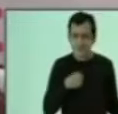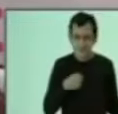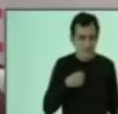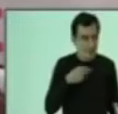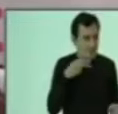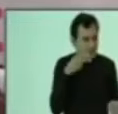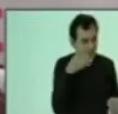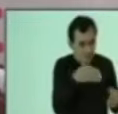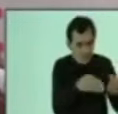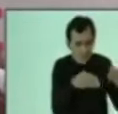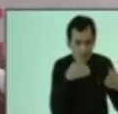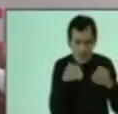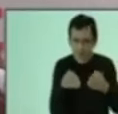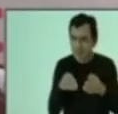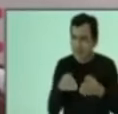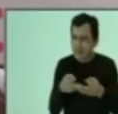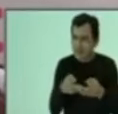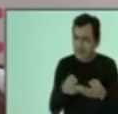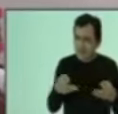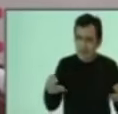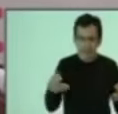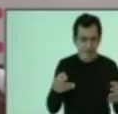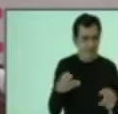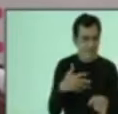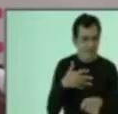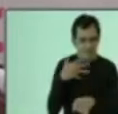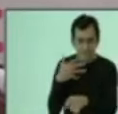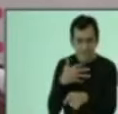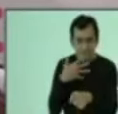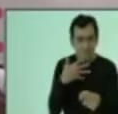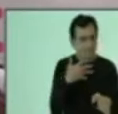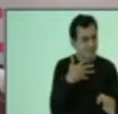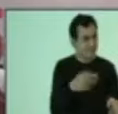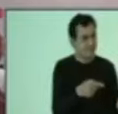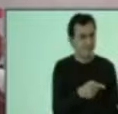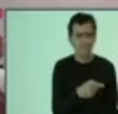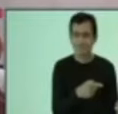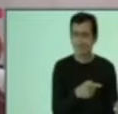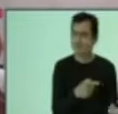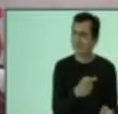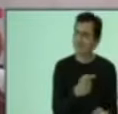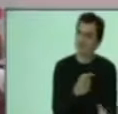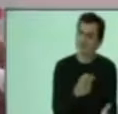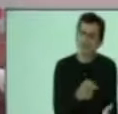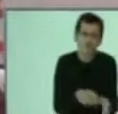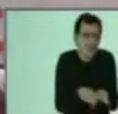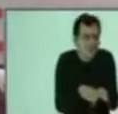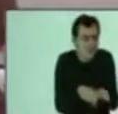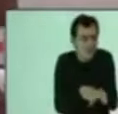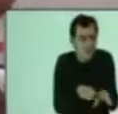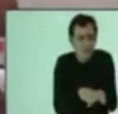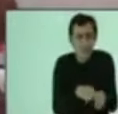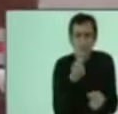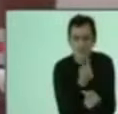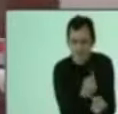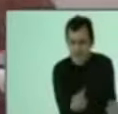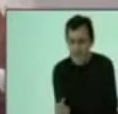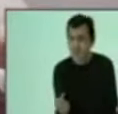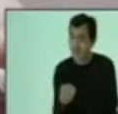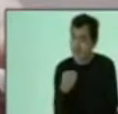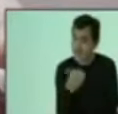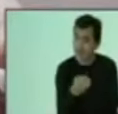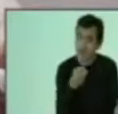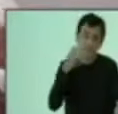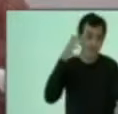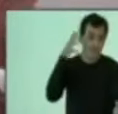ellos las calles llenas de lodo. Tenemos que buscarles mejor calidad de vida para los niños. Los niños son la esperanza de